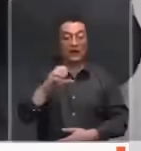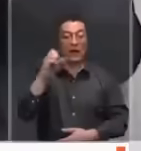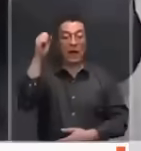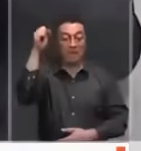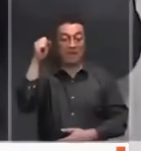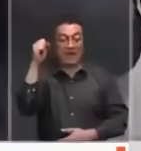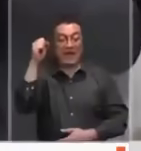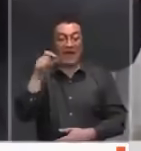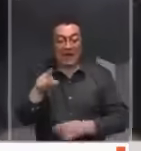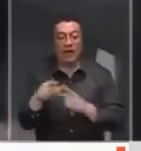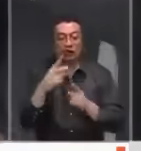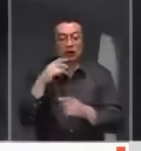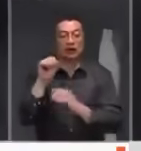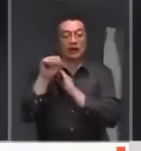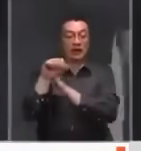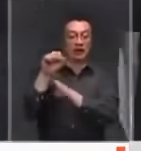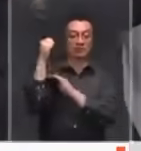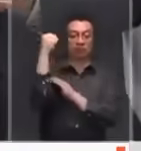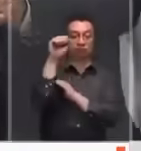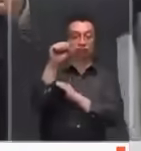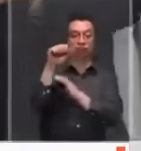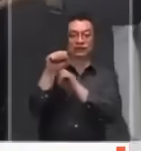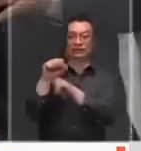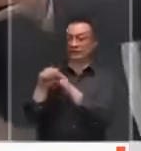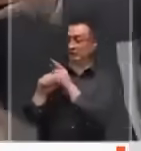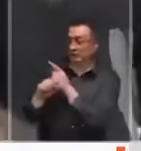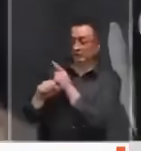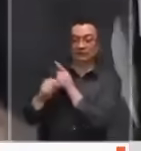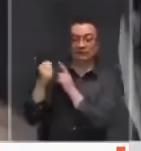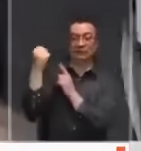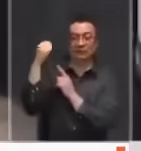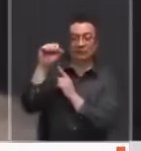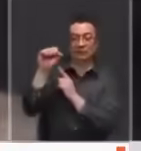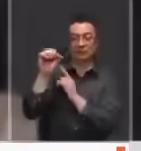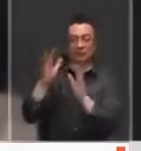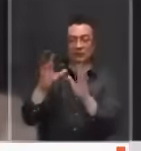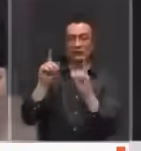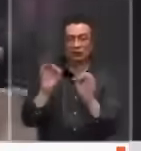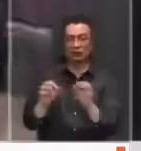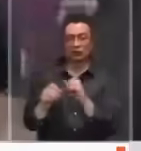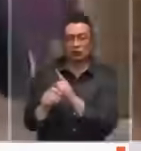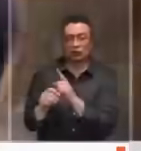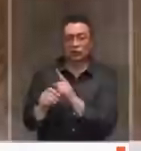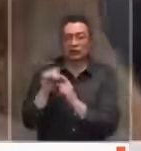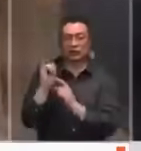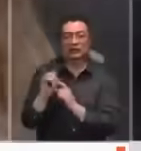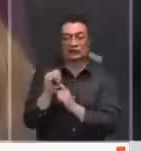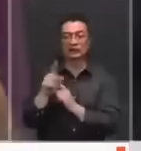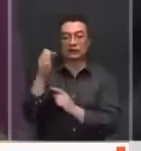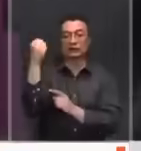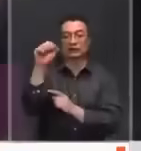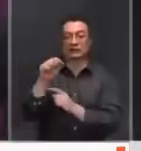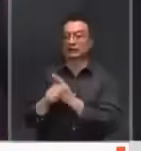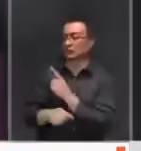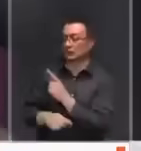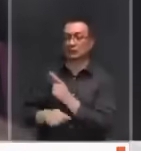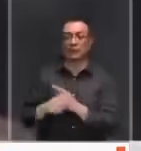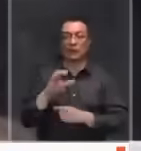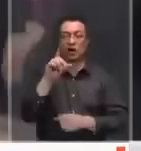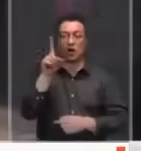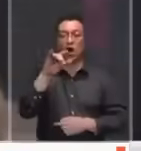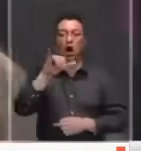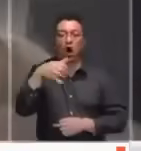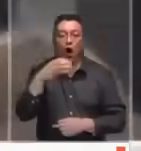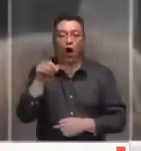está de espalda, de espalda. No alcanzo a determinar si es él. Casi seguro, pero a ver. Podría no serlo. Sí, justamente. Sí, qué bueno, es él.